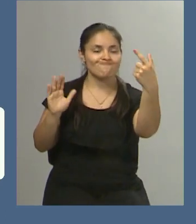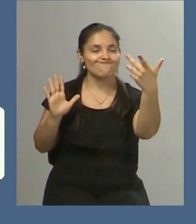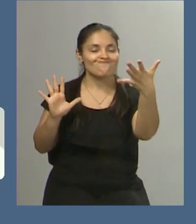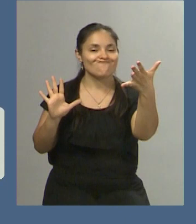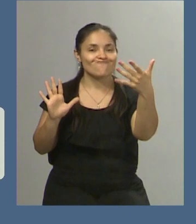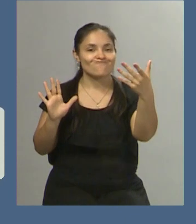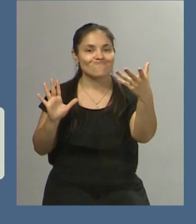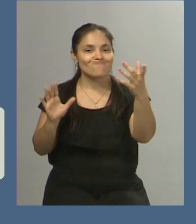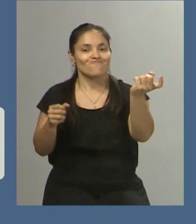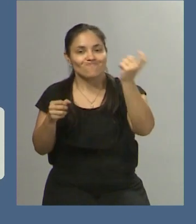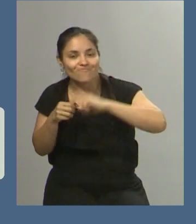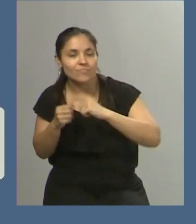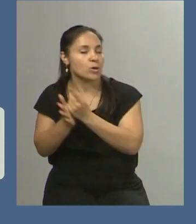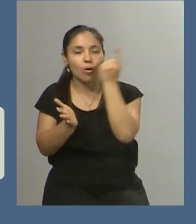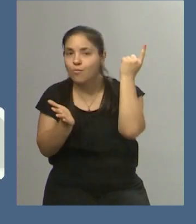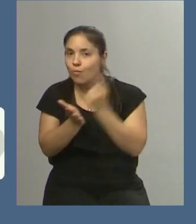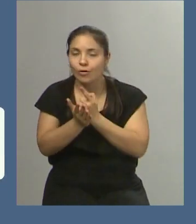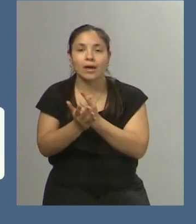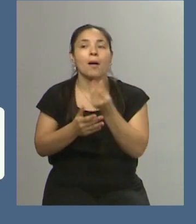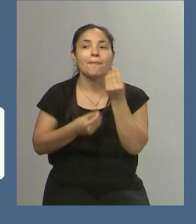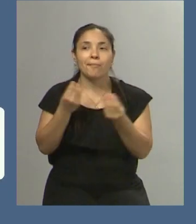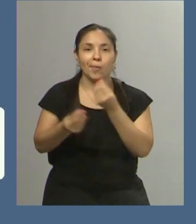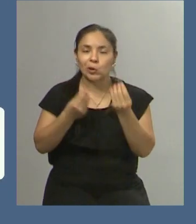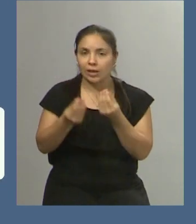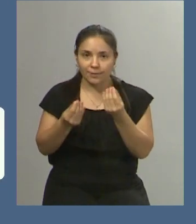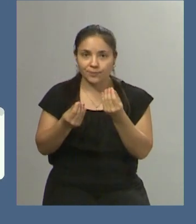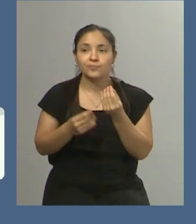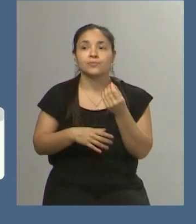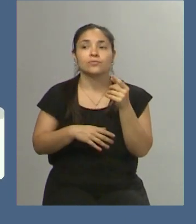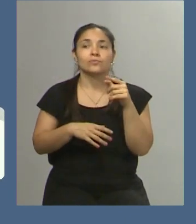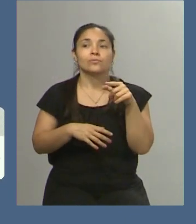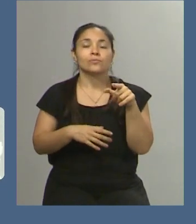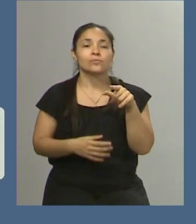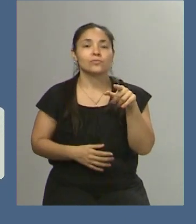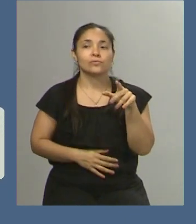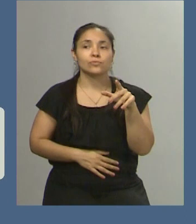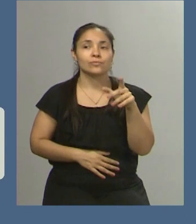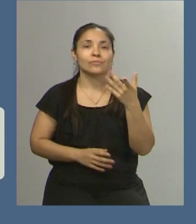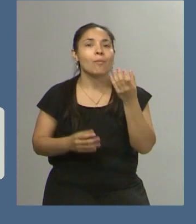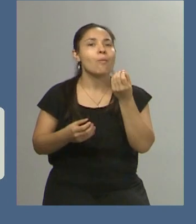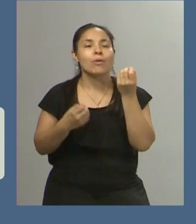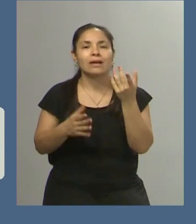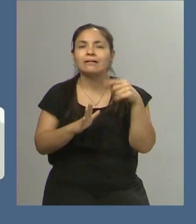fondo, no recuerdo bien si lo dijeron de esa manera, quizás sí, en el fondo ese país, que era